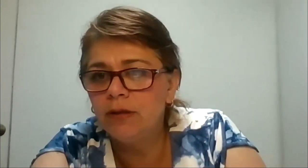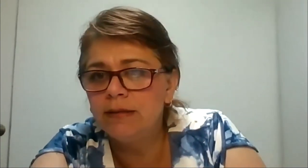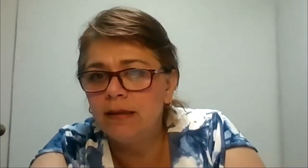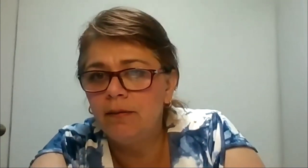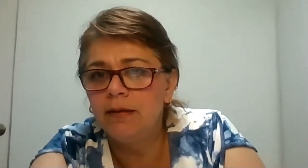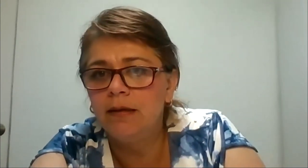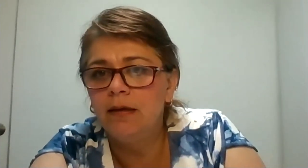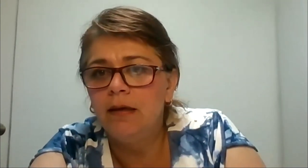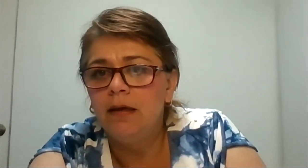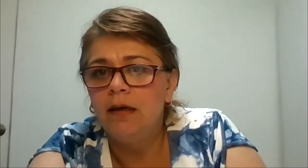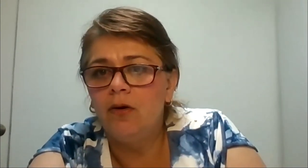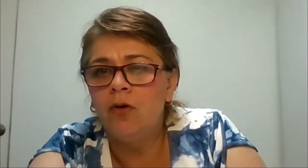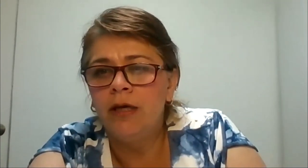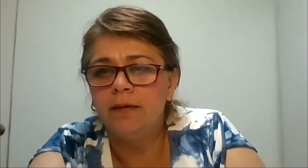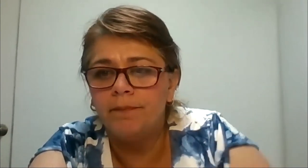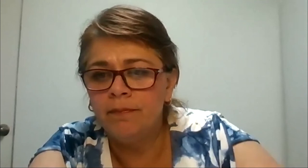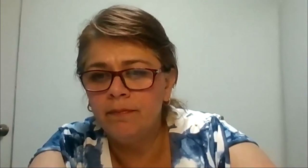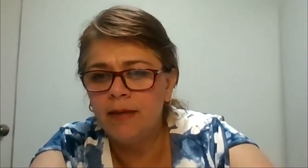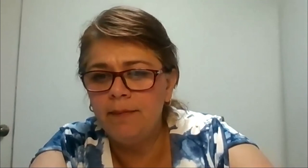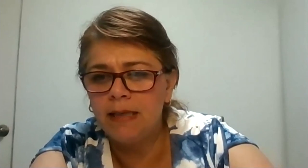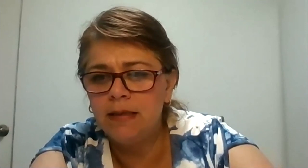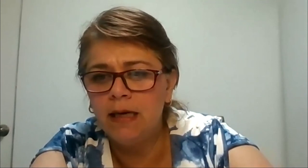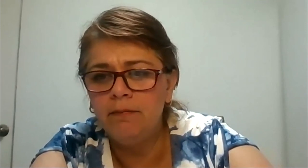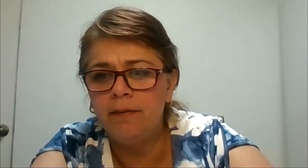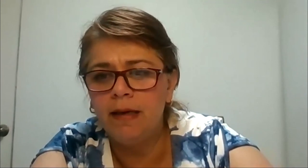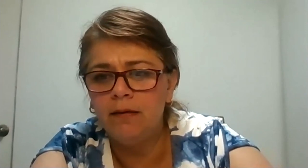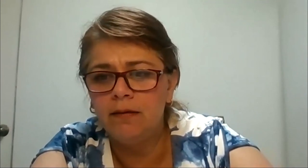que ustedes acaban de oír. ¿Qué más?